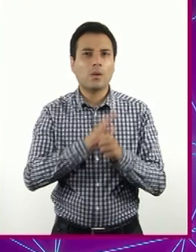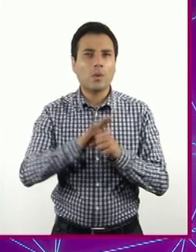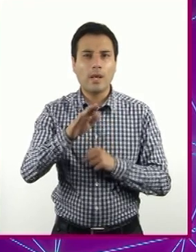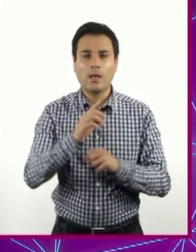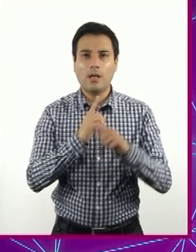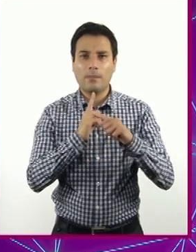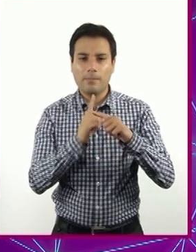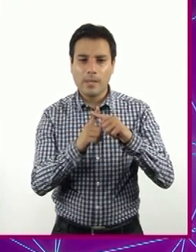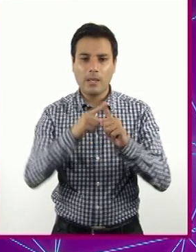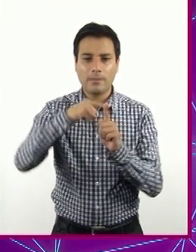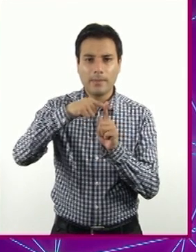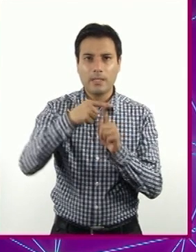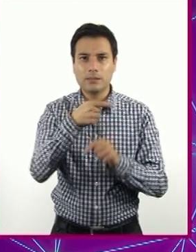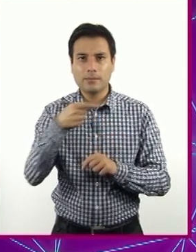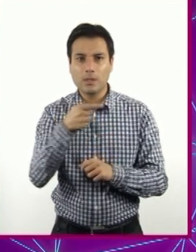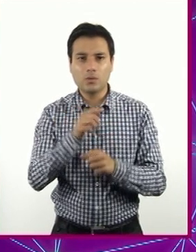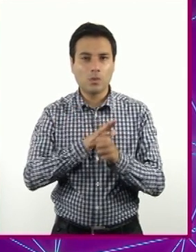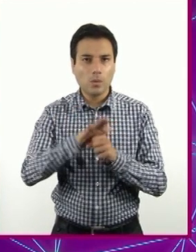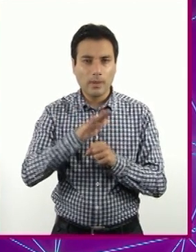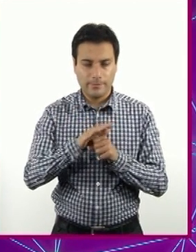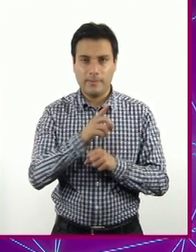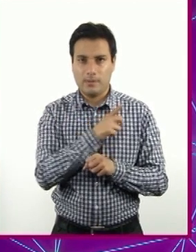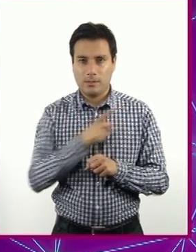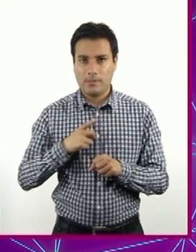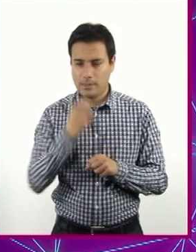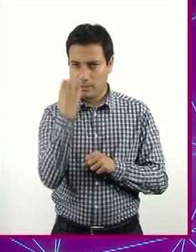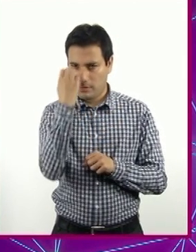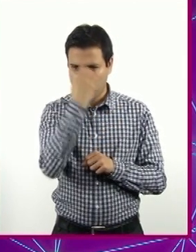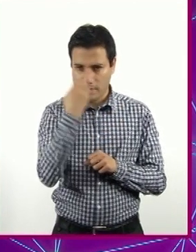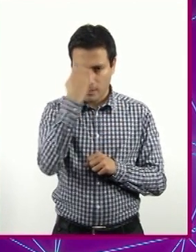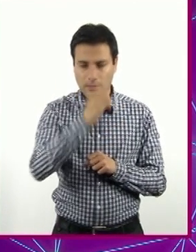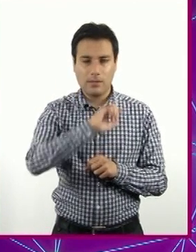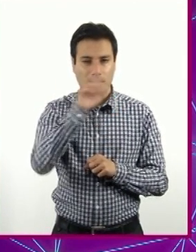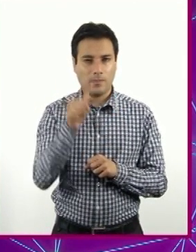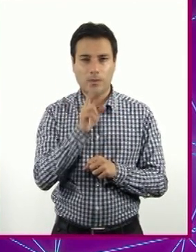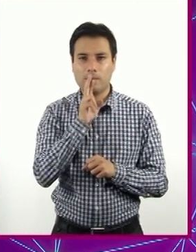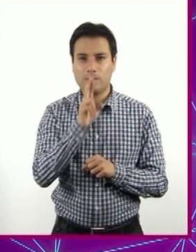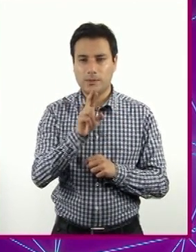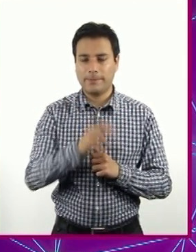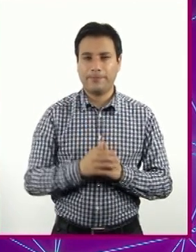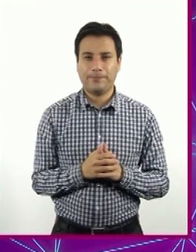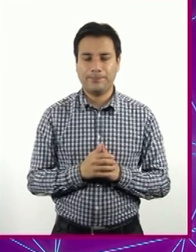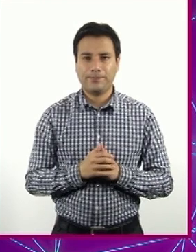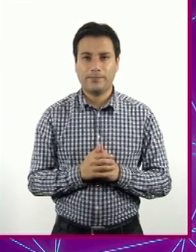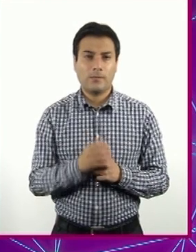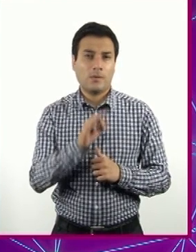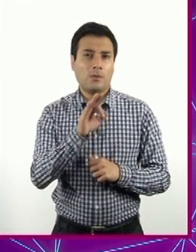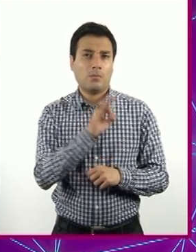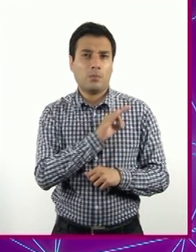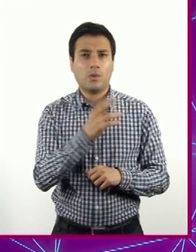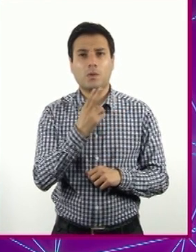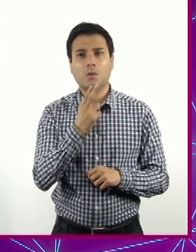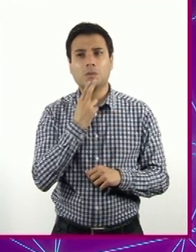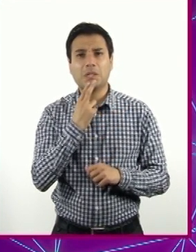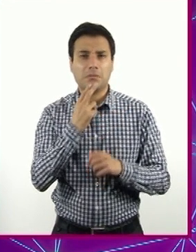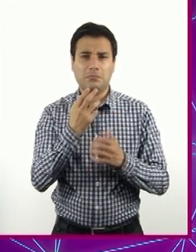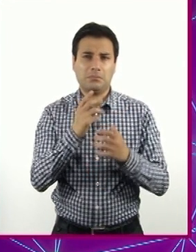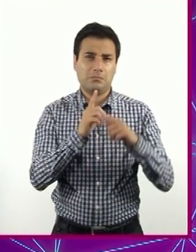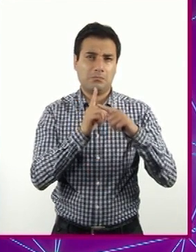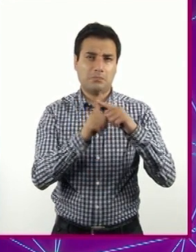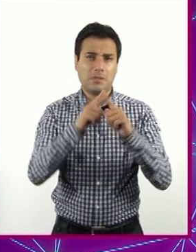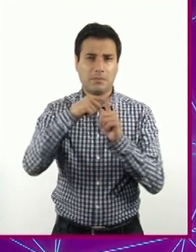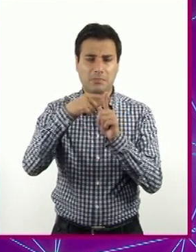que representa a la posición para obtener la sucesión. Puedo utilizar cualquier